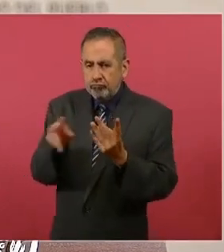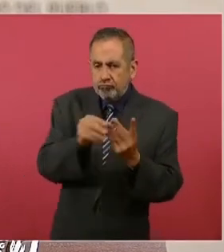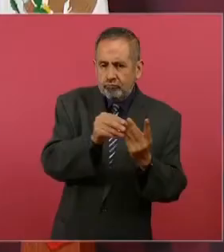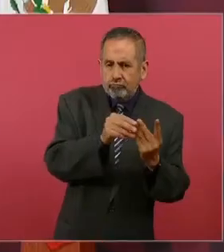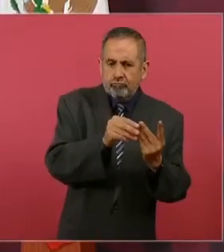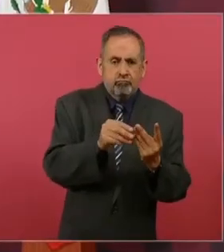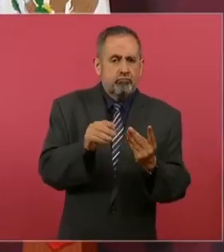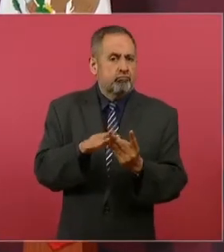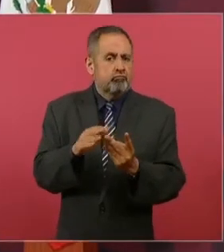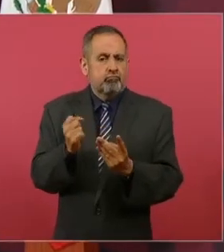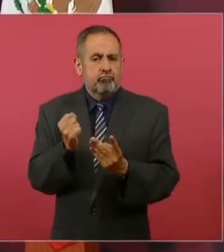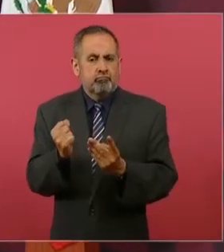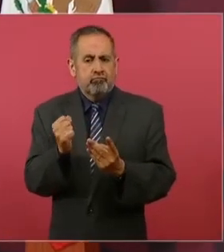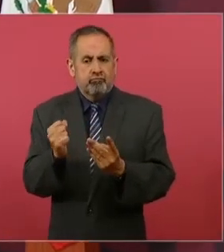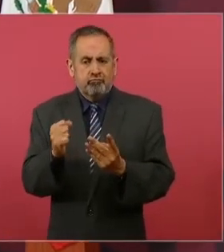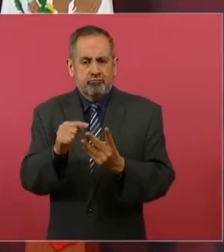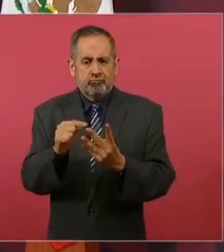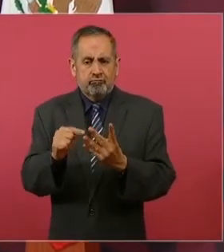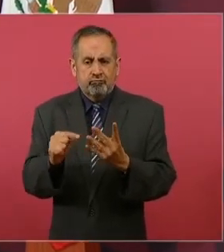más